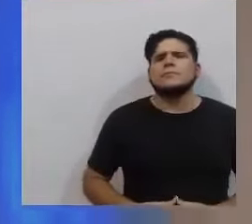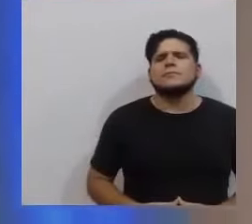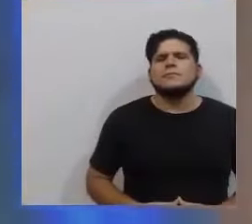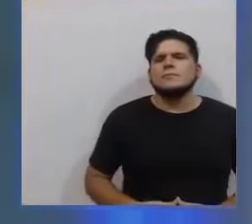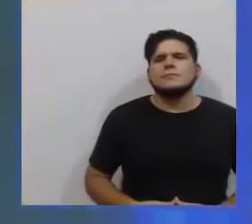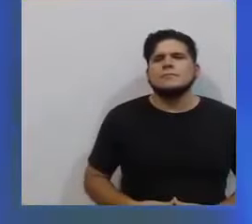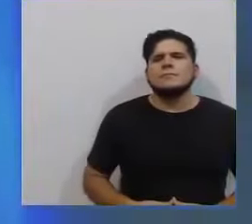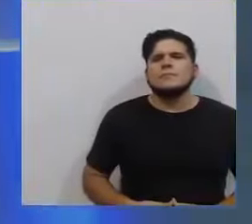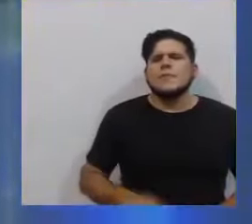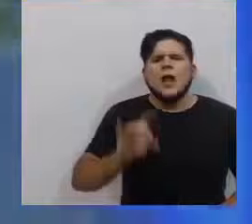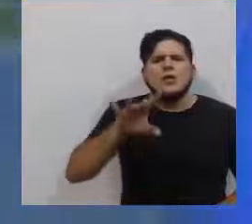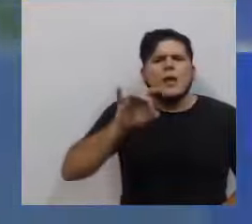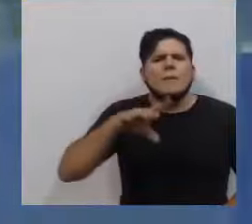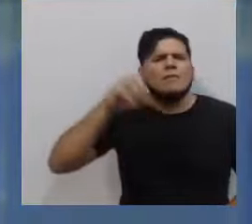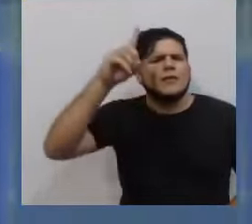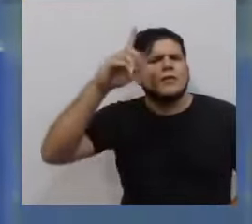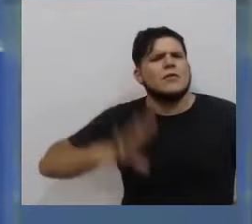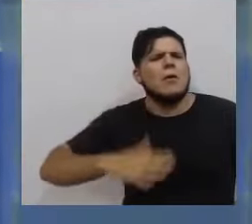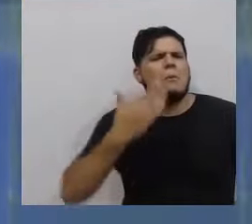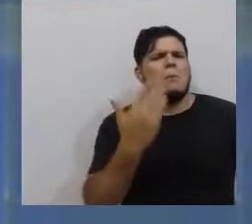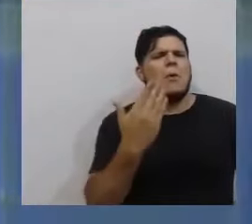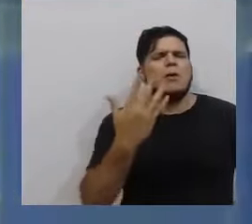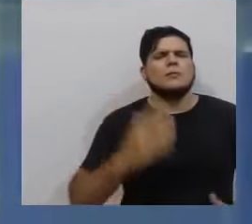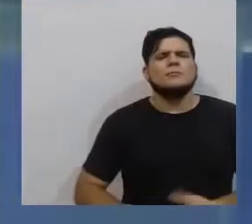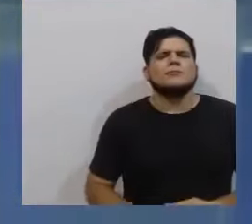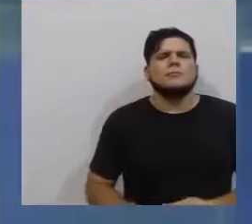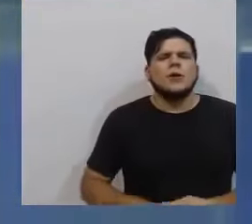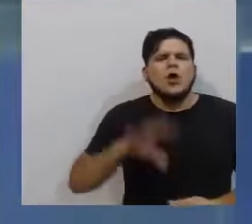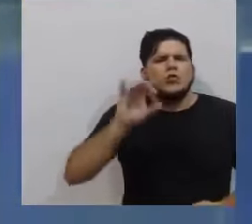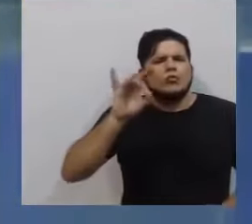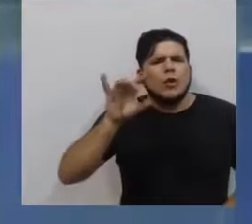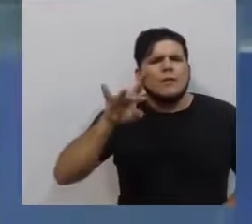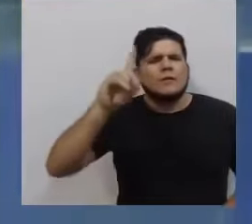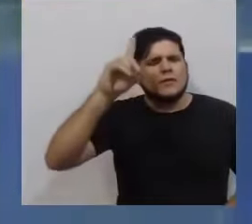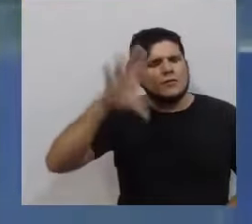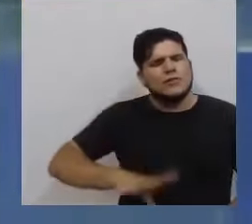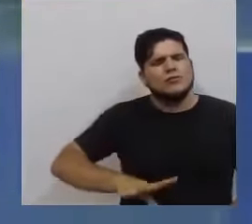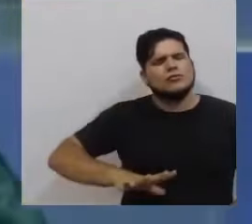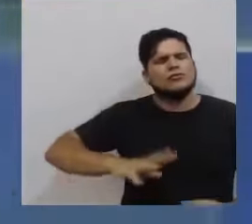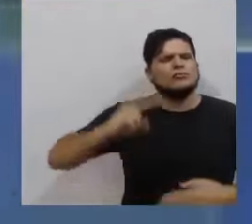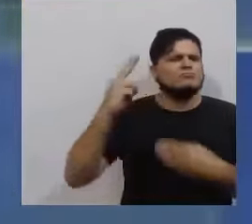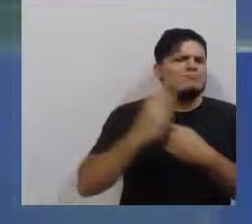confías en dios ese quiebre va a ser para que dios te dé algo mejor